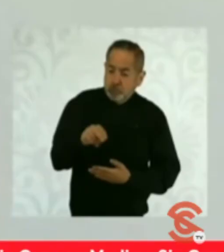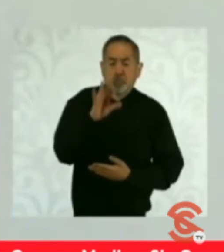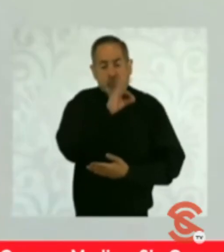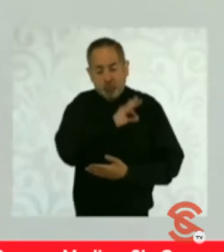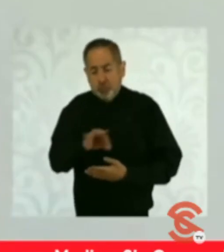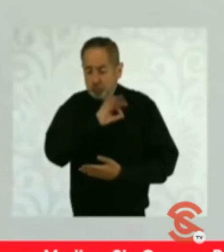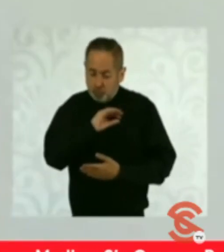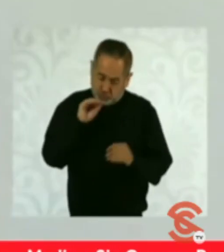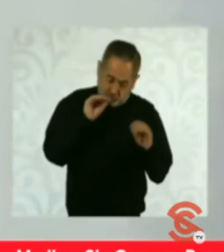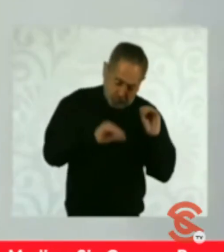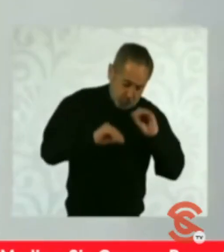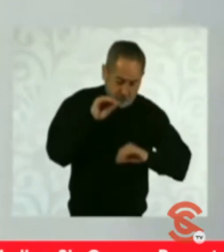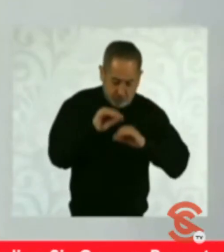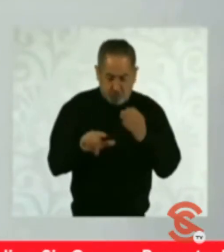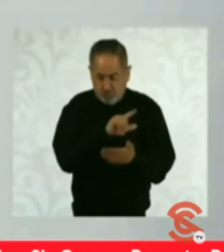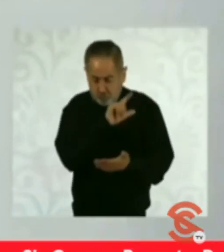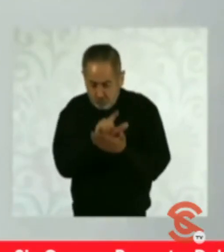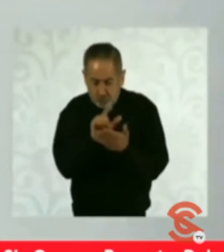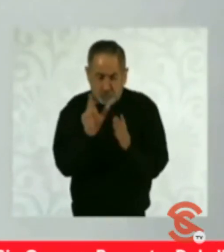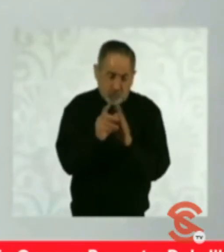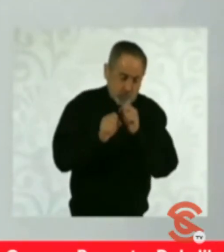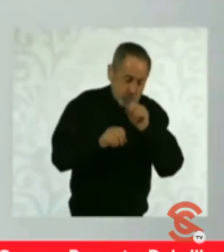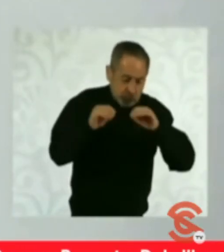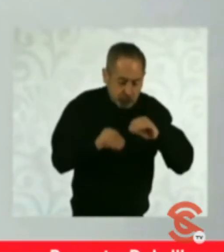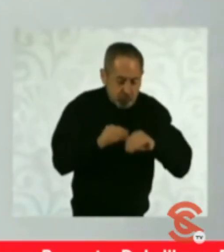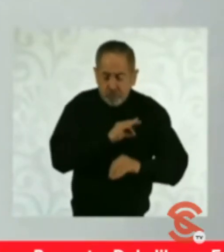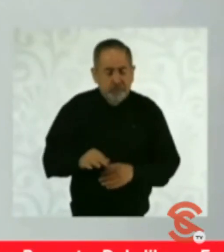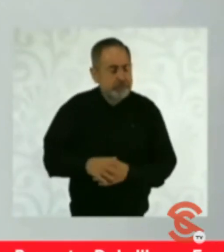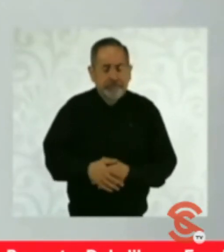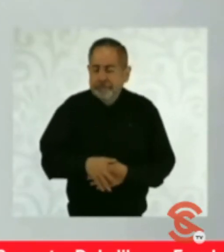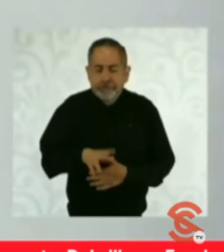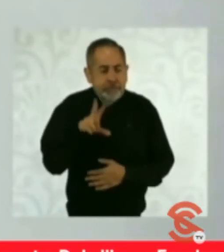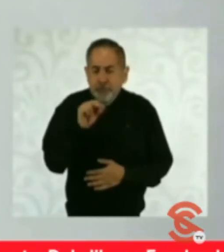legislar sobre las reformas constitucionales.